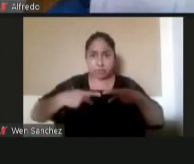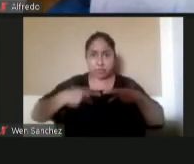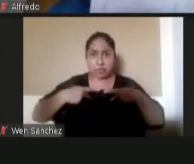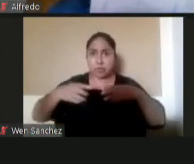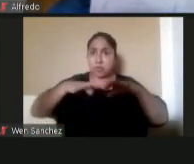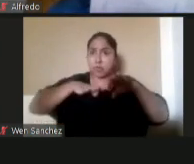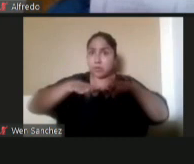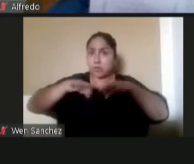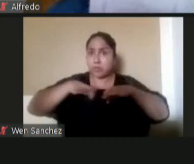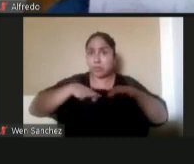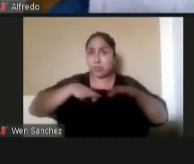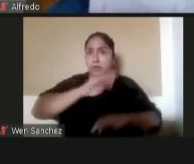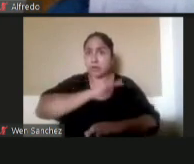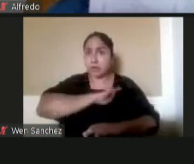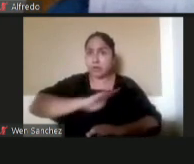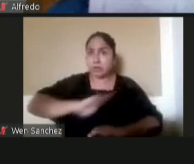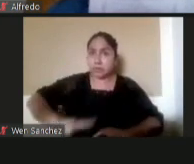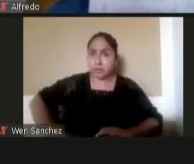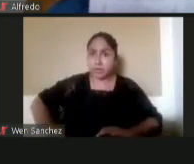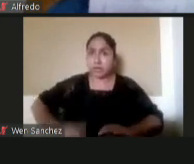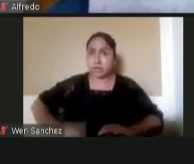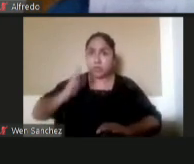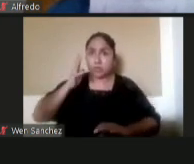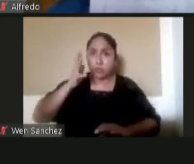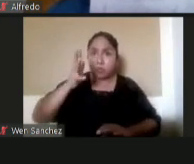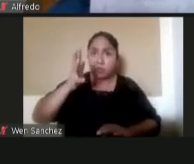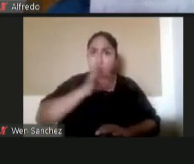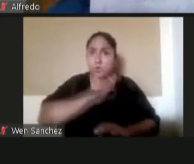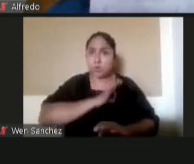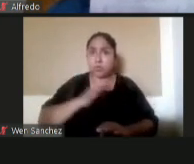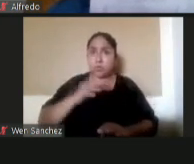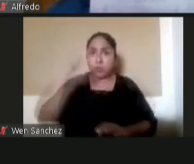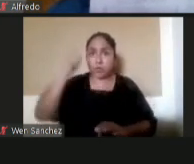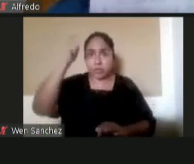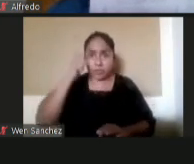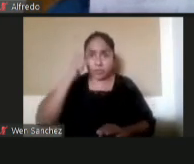Juárez, Estado de Chihuahua, por la cantidad de